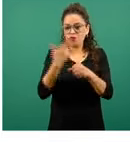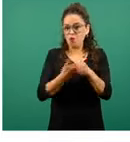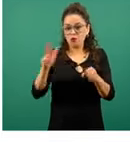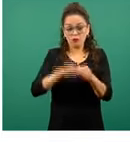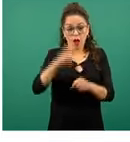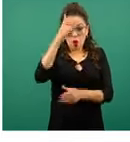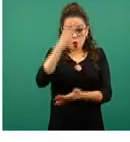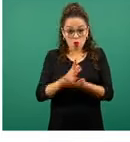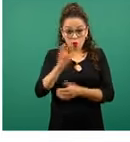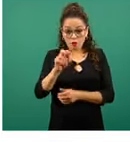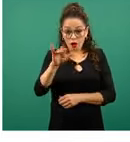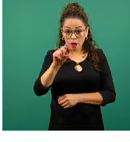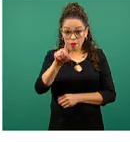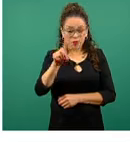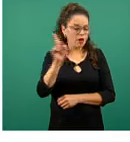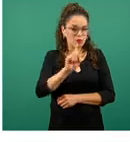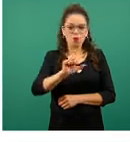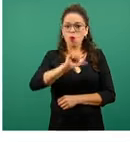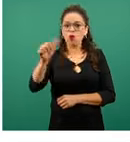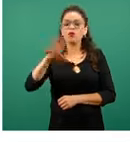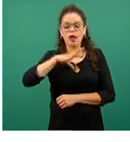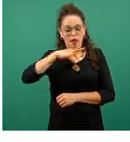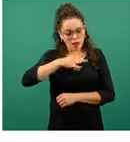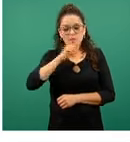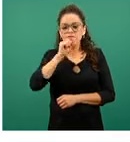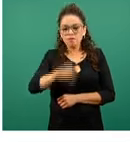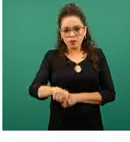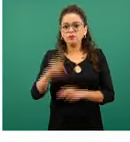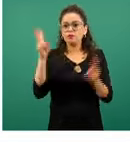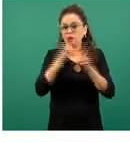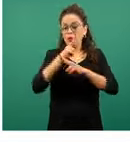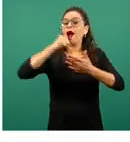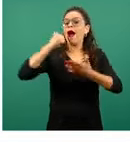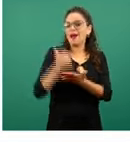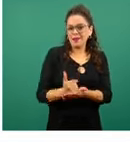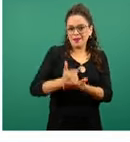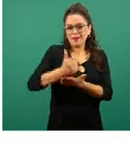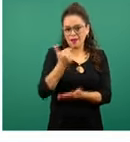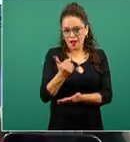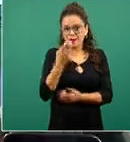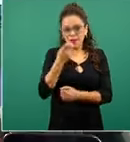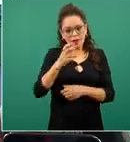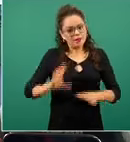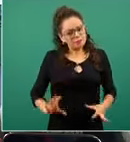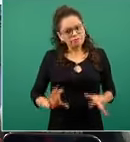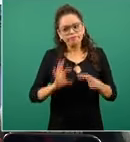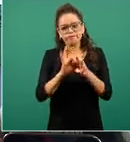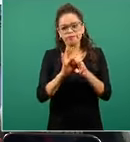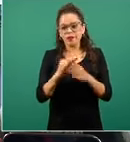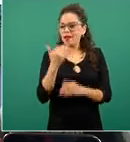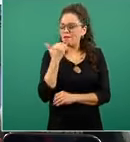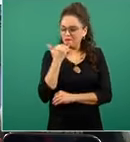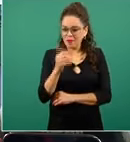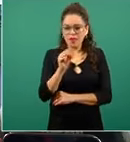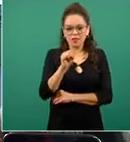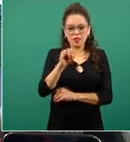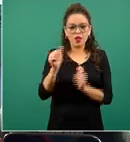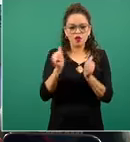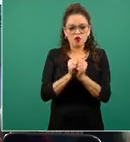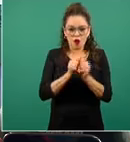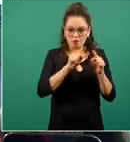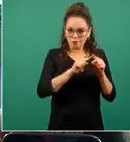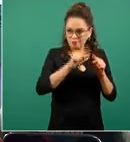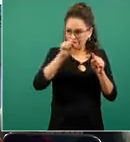de personas que tienen infección respiratoria aguda grave, lo cual a su vez es concordante y es congruente con el gráfico